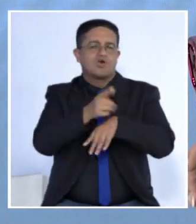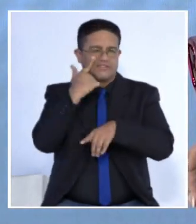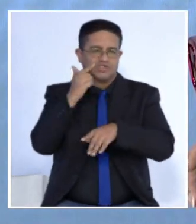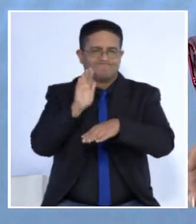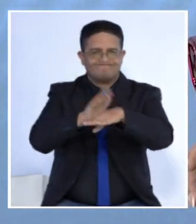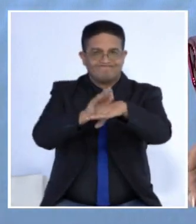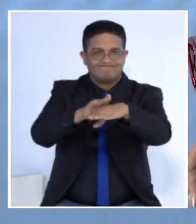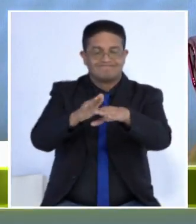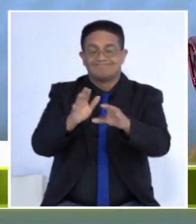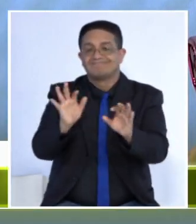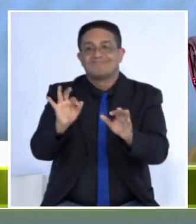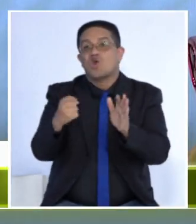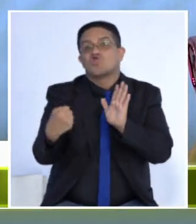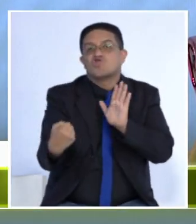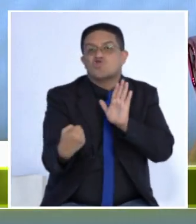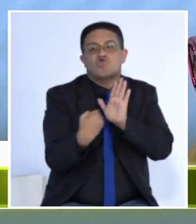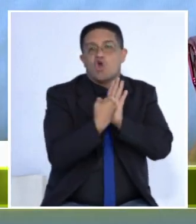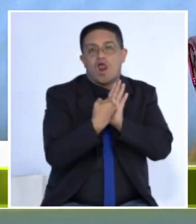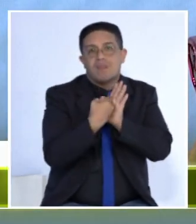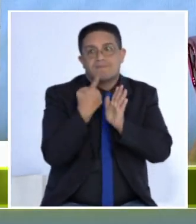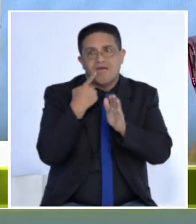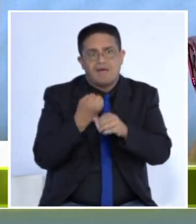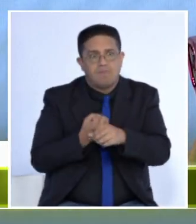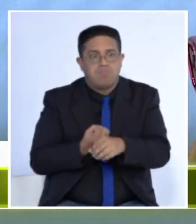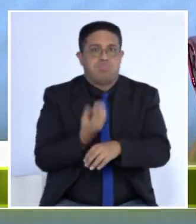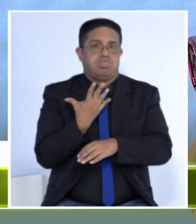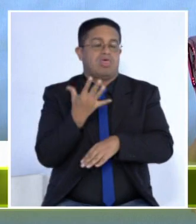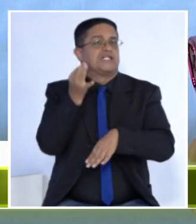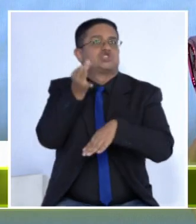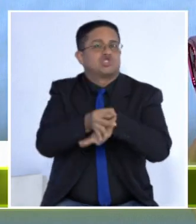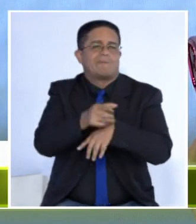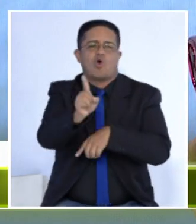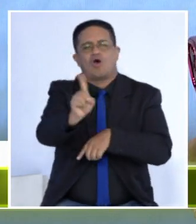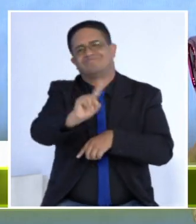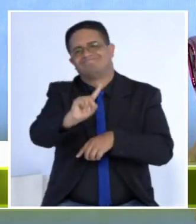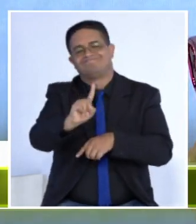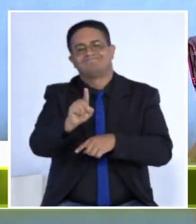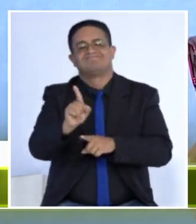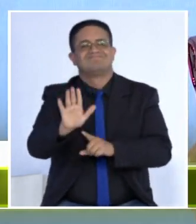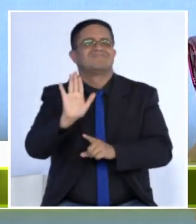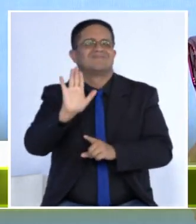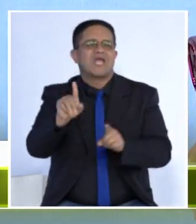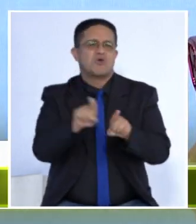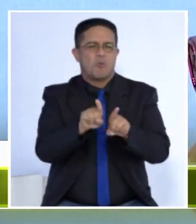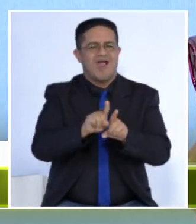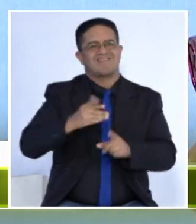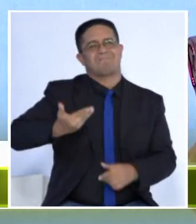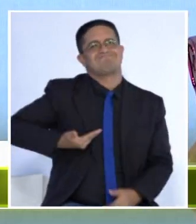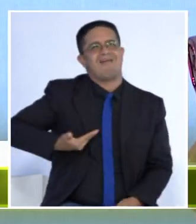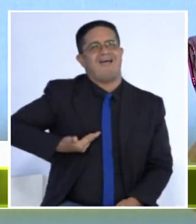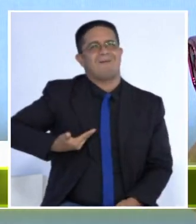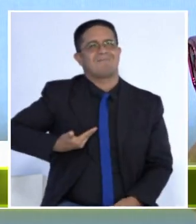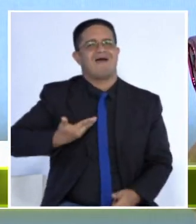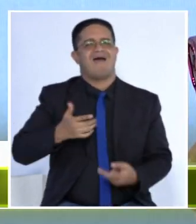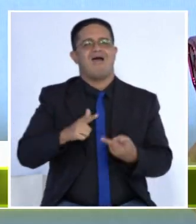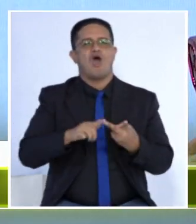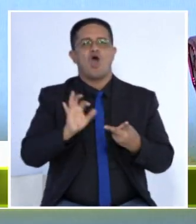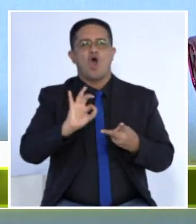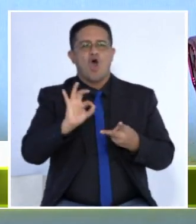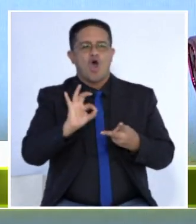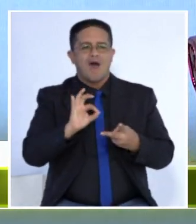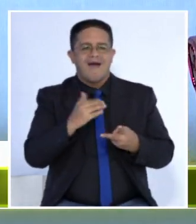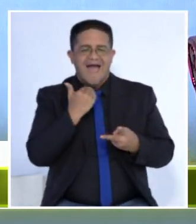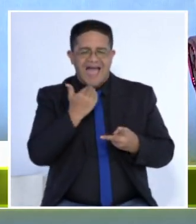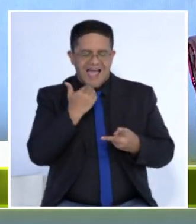esto, ningún golpe va a generar un tumor. Y esto pasa muchísimo también con tumores de mama, con los sarcomas que ocurren en